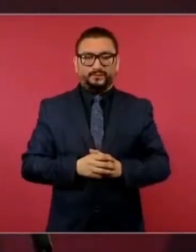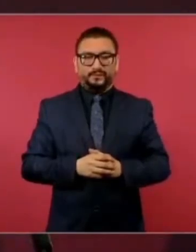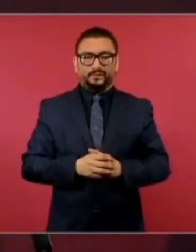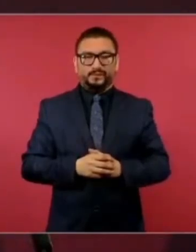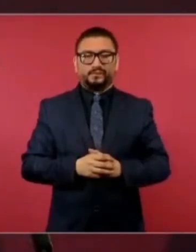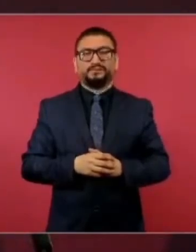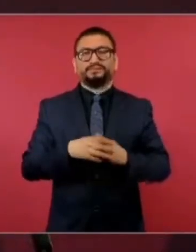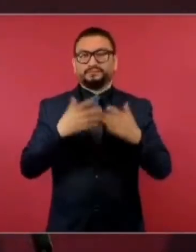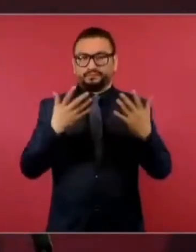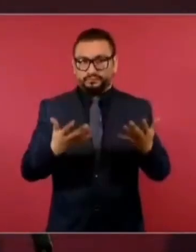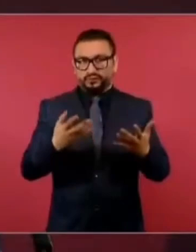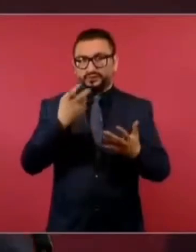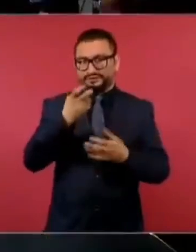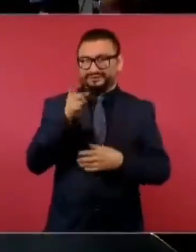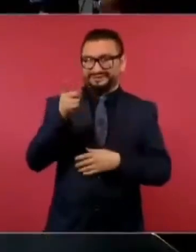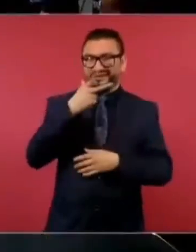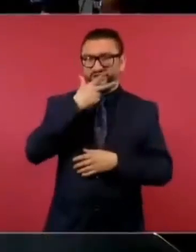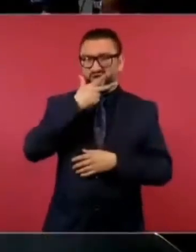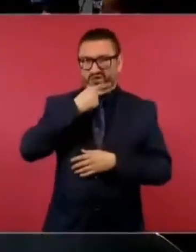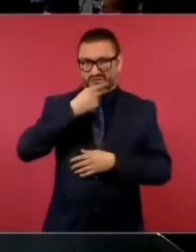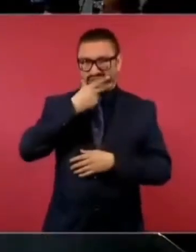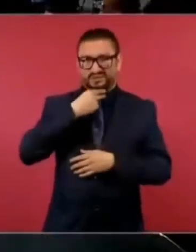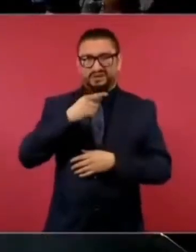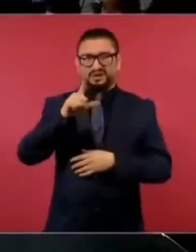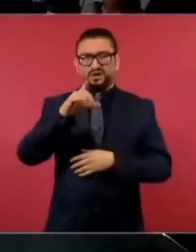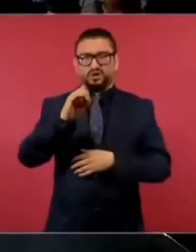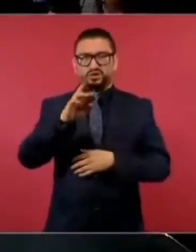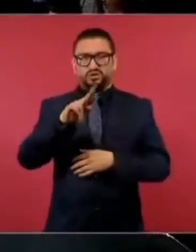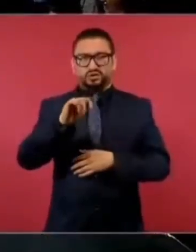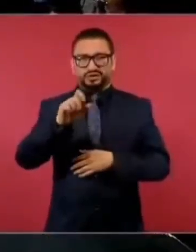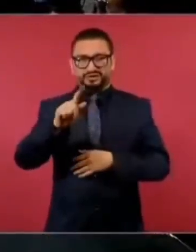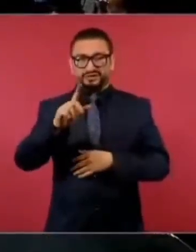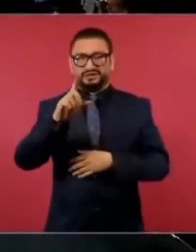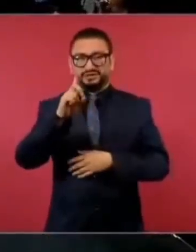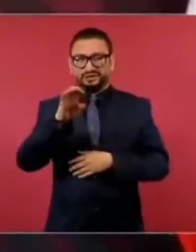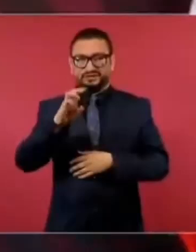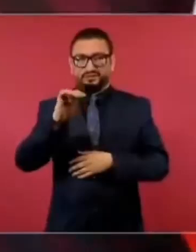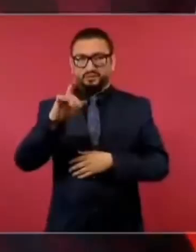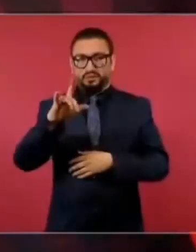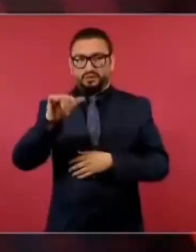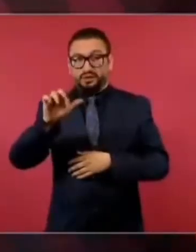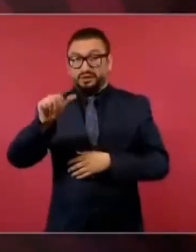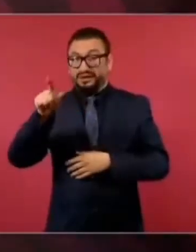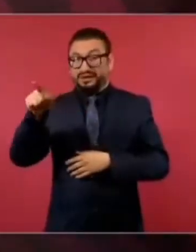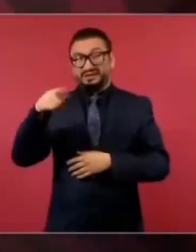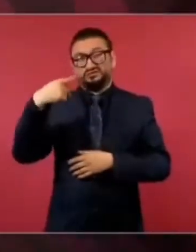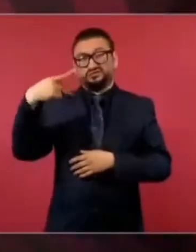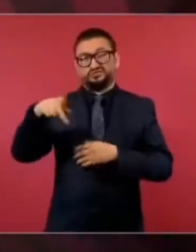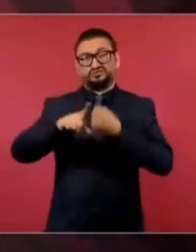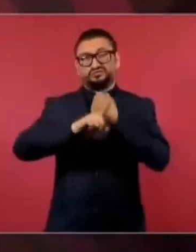este señor Loret de Mola, pues tiene ese problema.